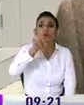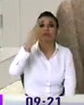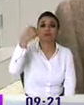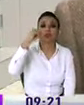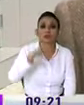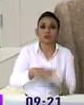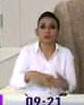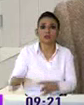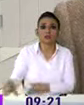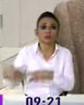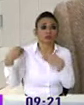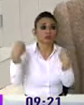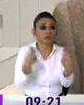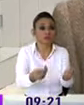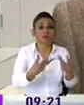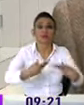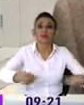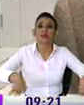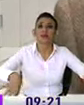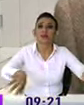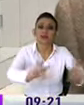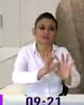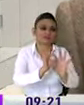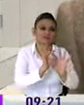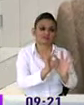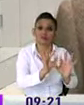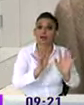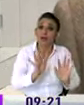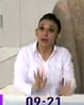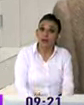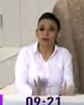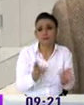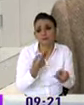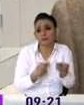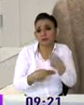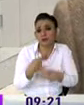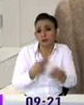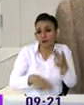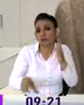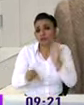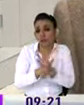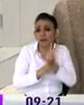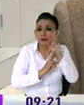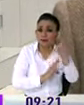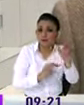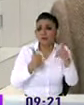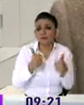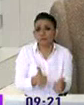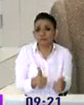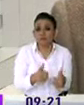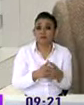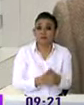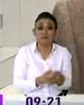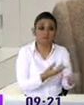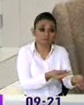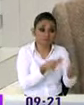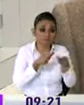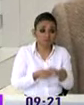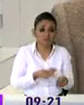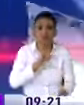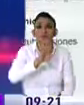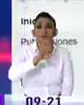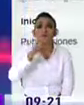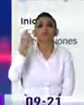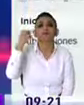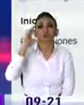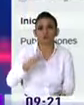el terreno completamente saneado, como debe ser en un acto legal y de transparencia, y recibimos los 41 millones.